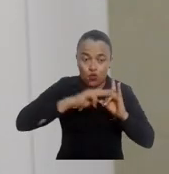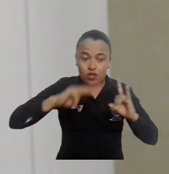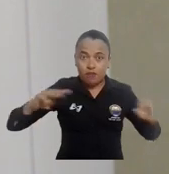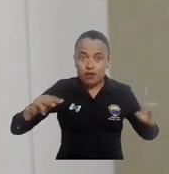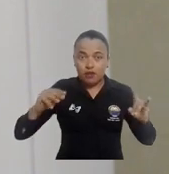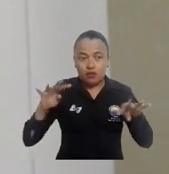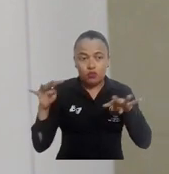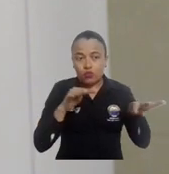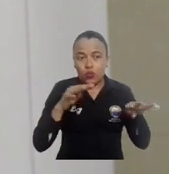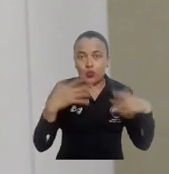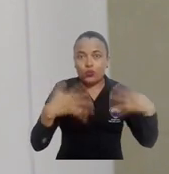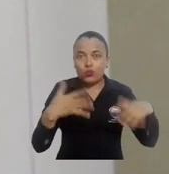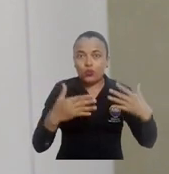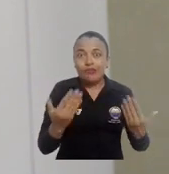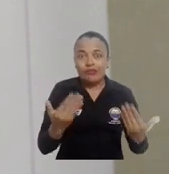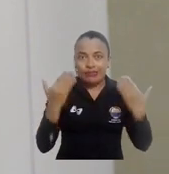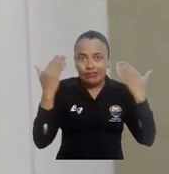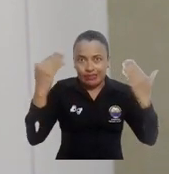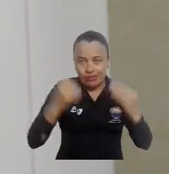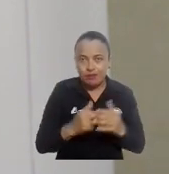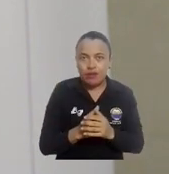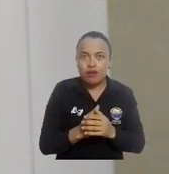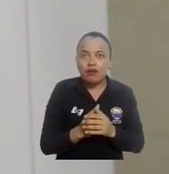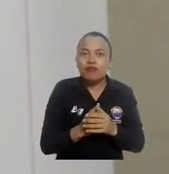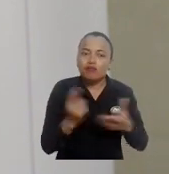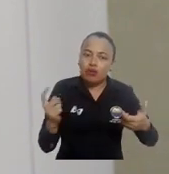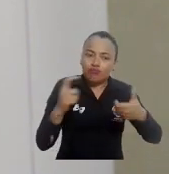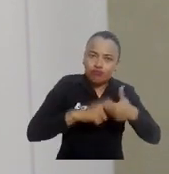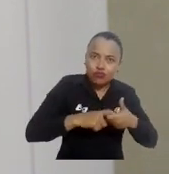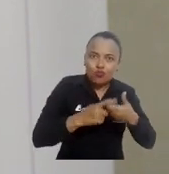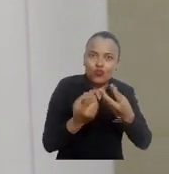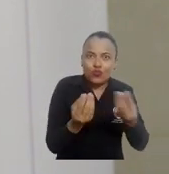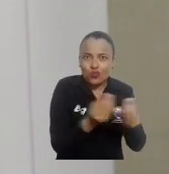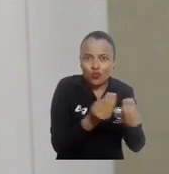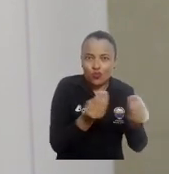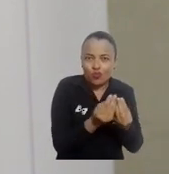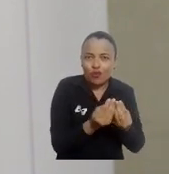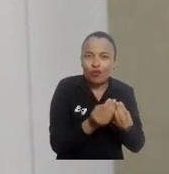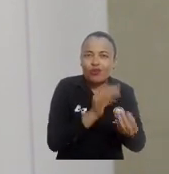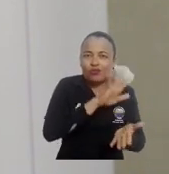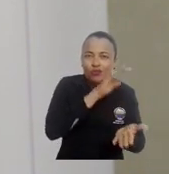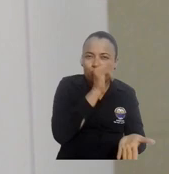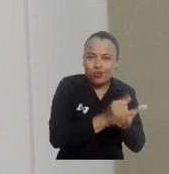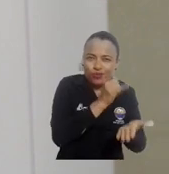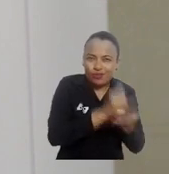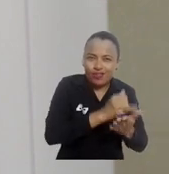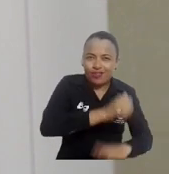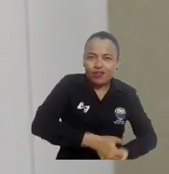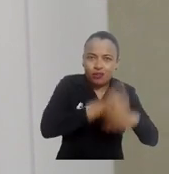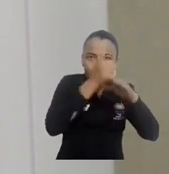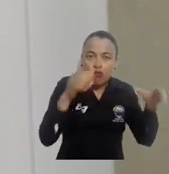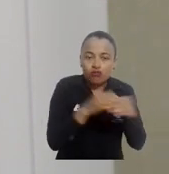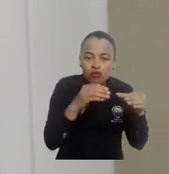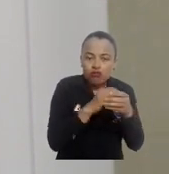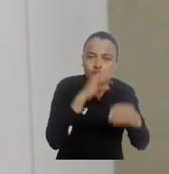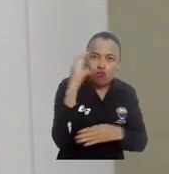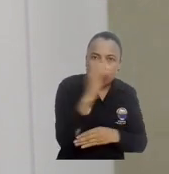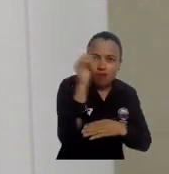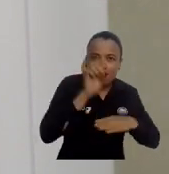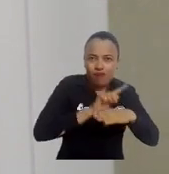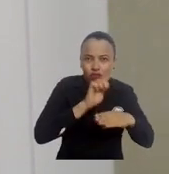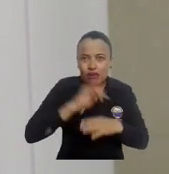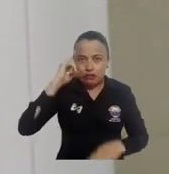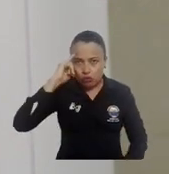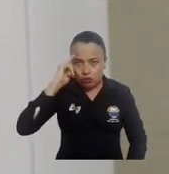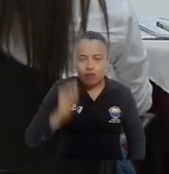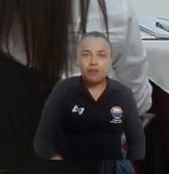Eso pone a la Universidad del Magdalena en un puesto de visibilidad porque hacemos parte a partir de este año de la Junta Directiva de la